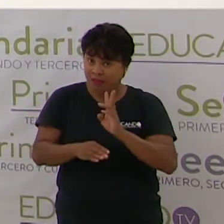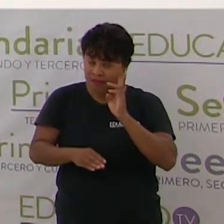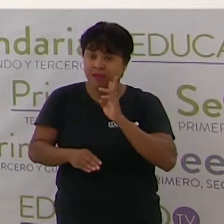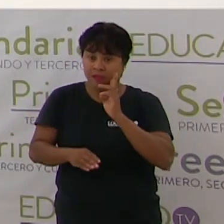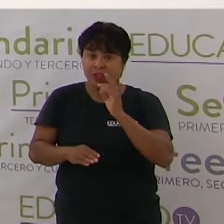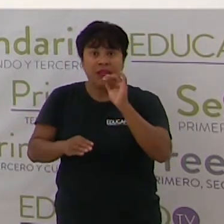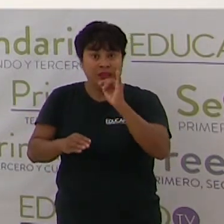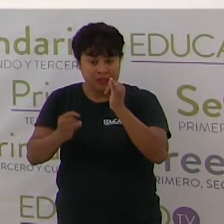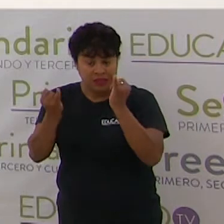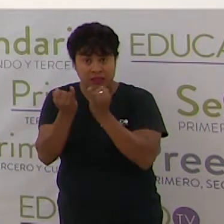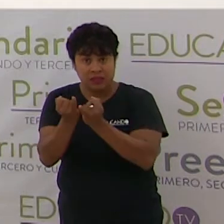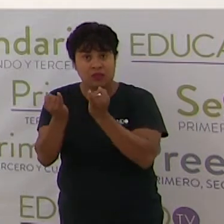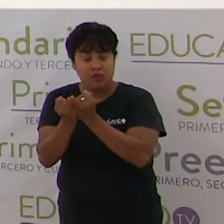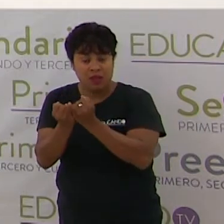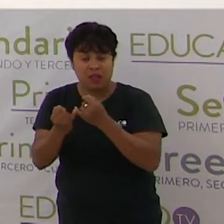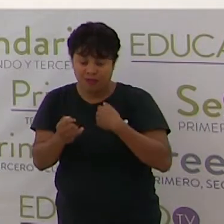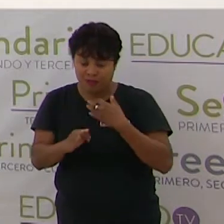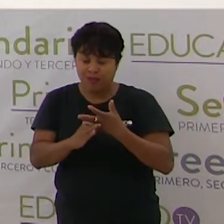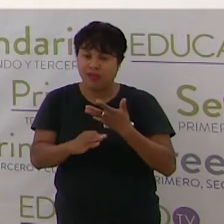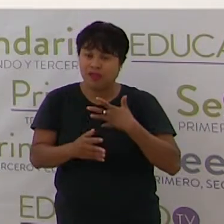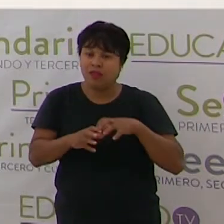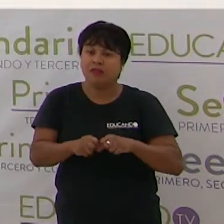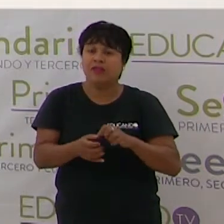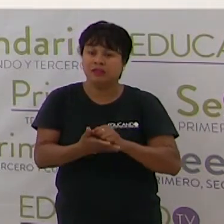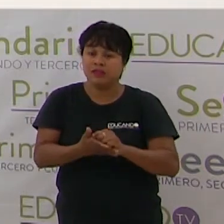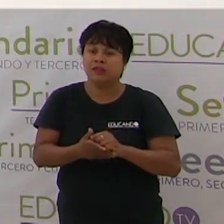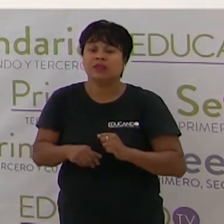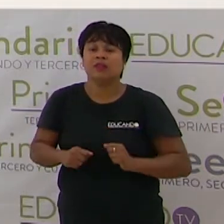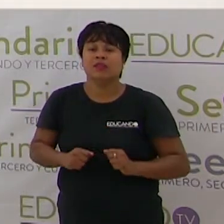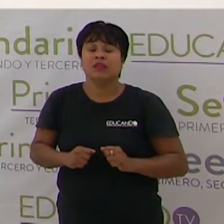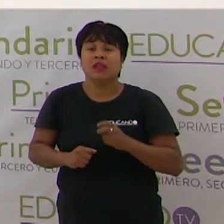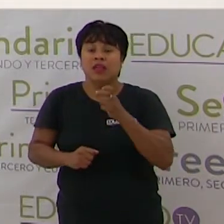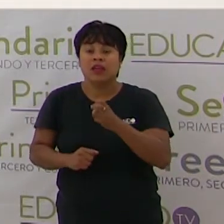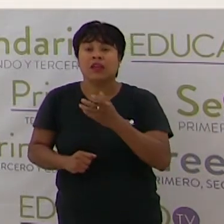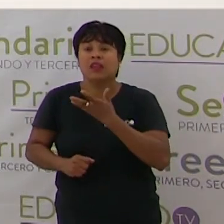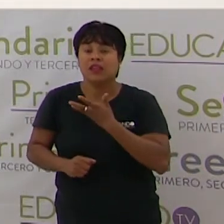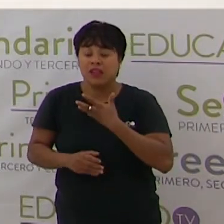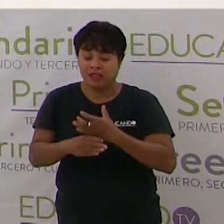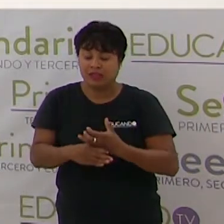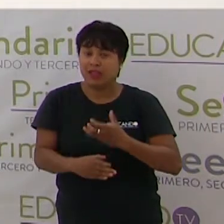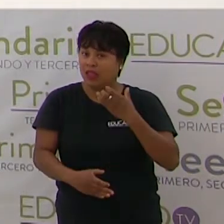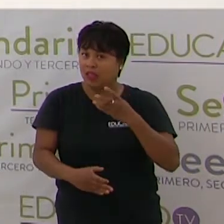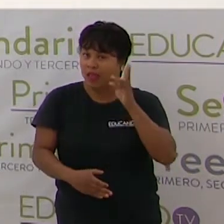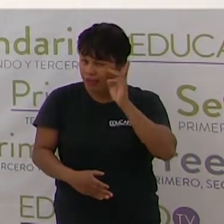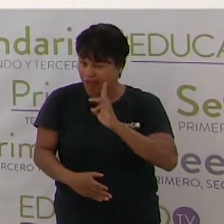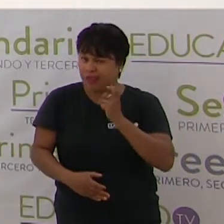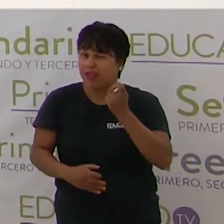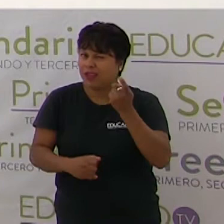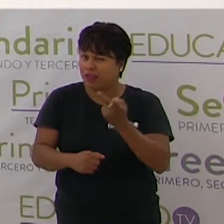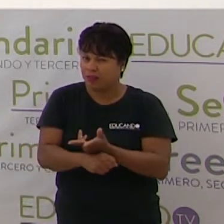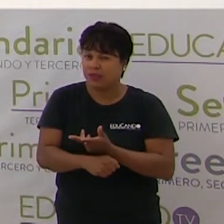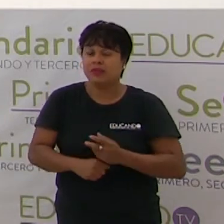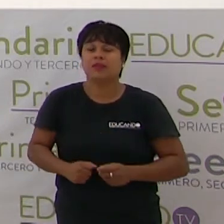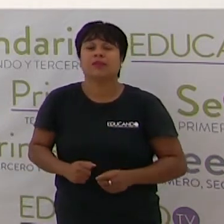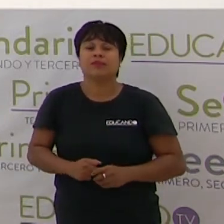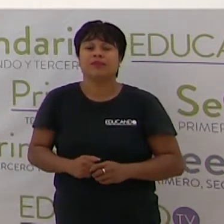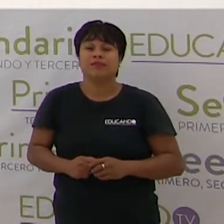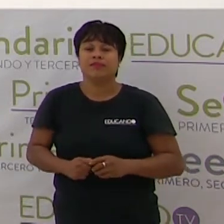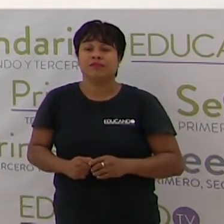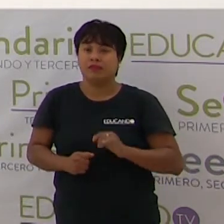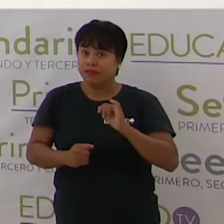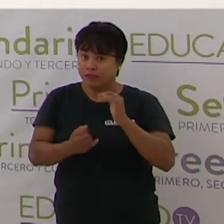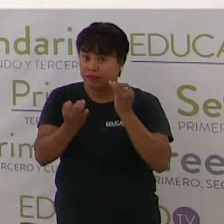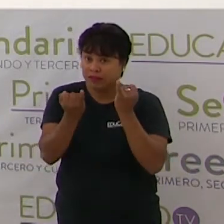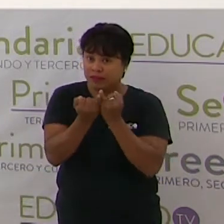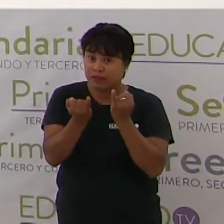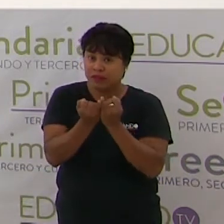la esfera con la masa que tiene esta o con el volumen que ocupa este cilindro. Vamos a ver qué sucede. Aquí tengo